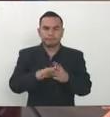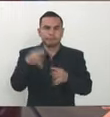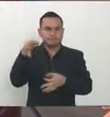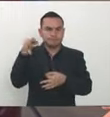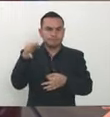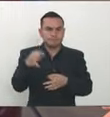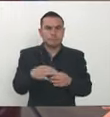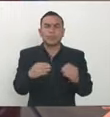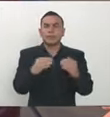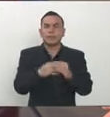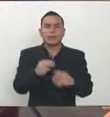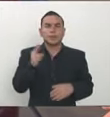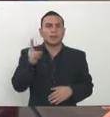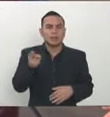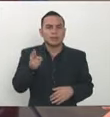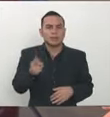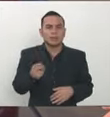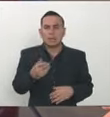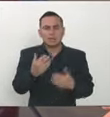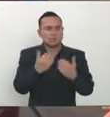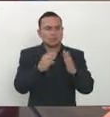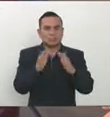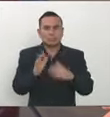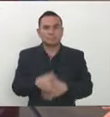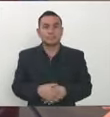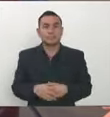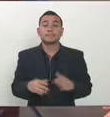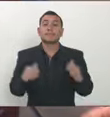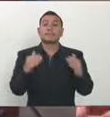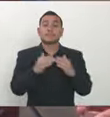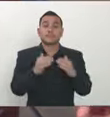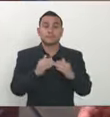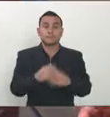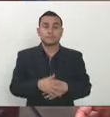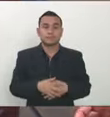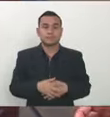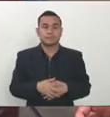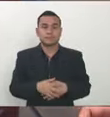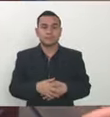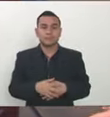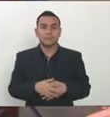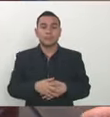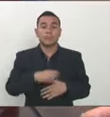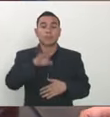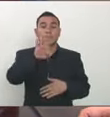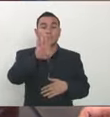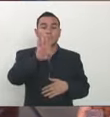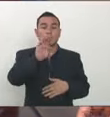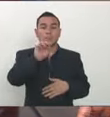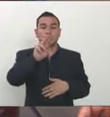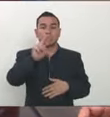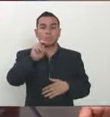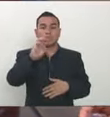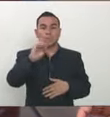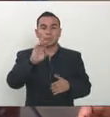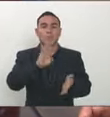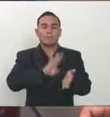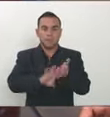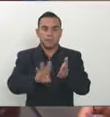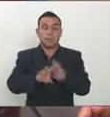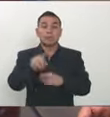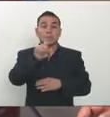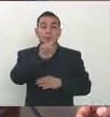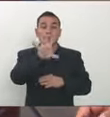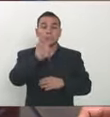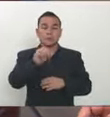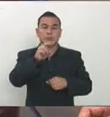taxistas, en fin. Aparte de eso, también se le va a dar un bono de $150 a todo el